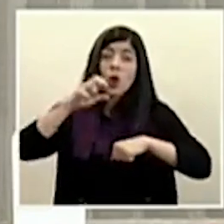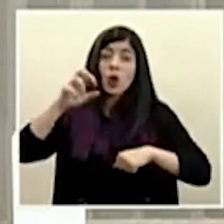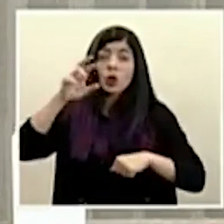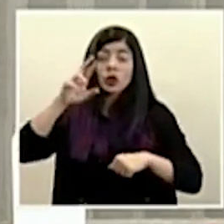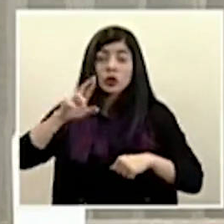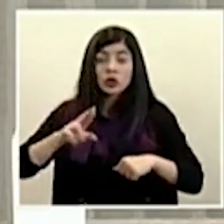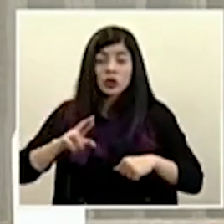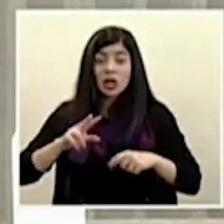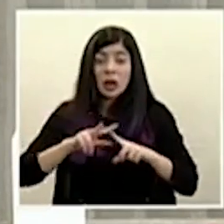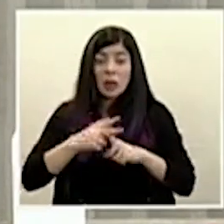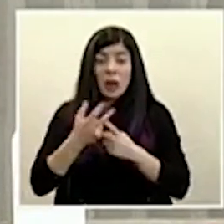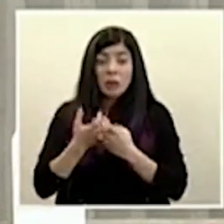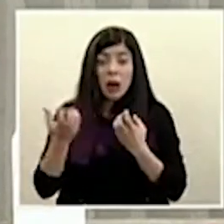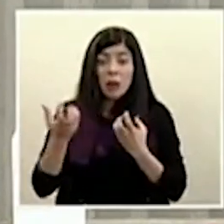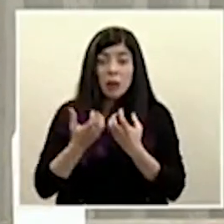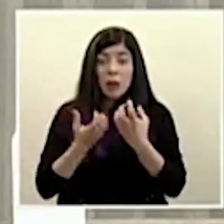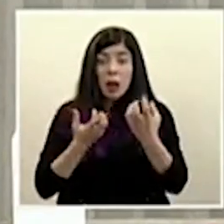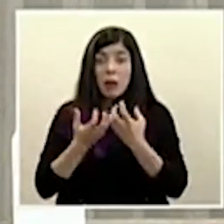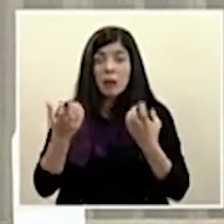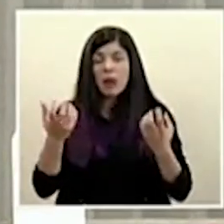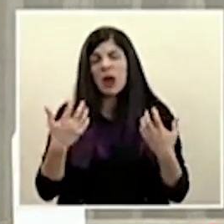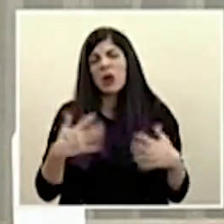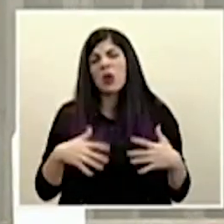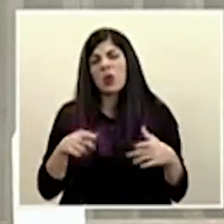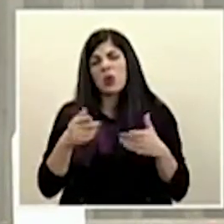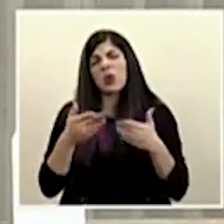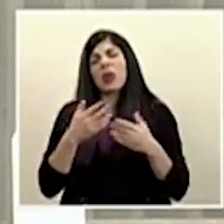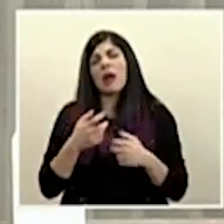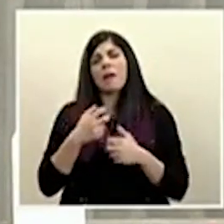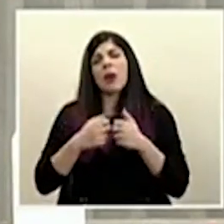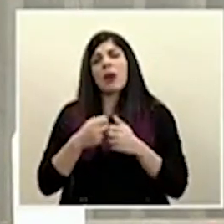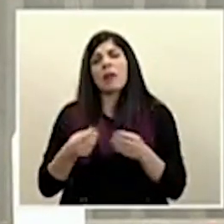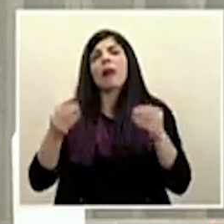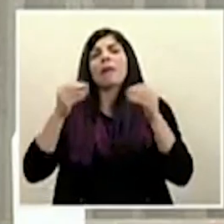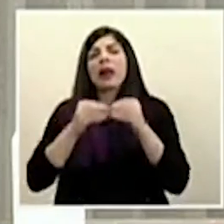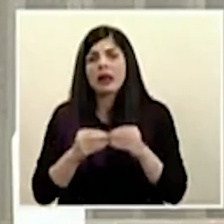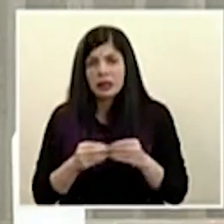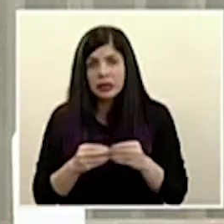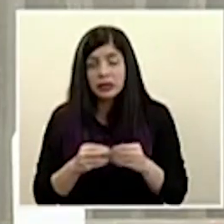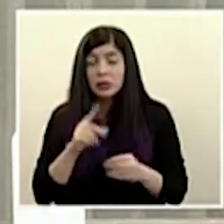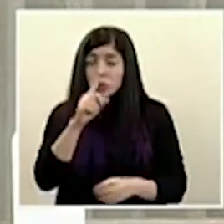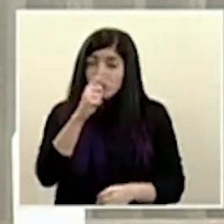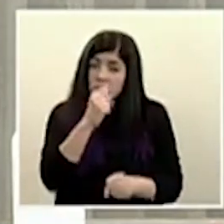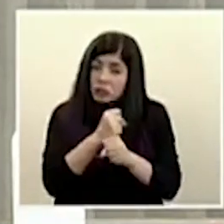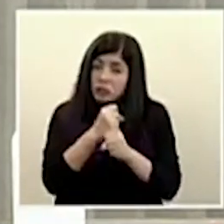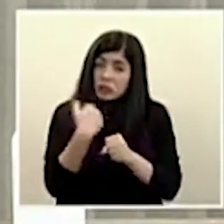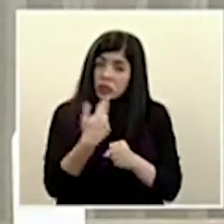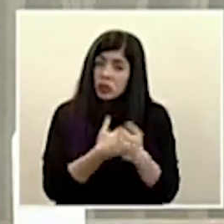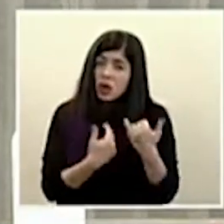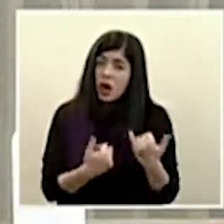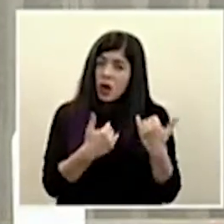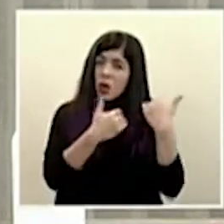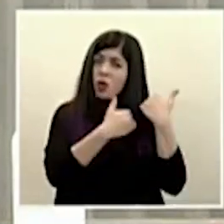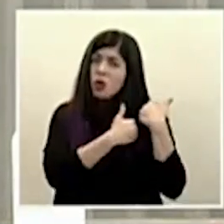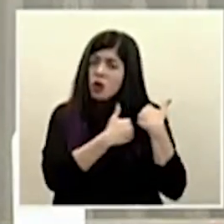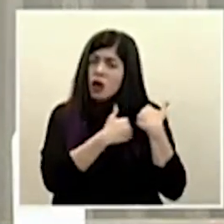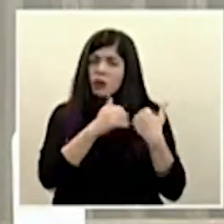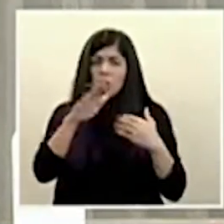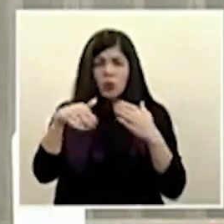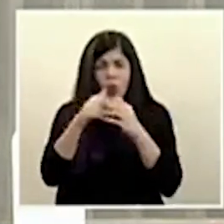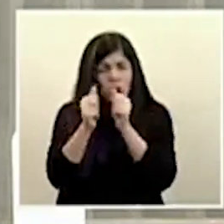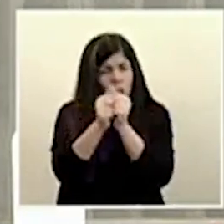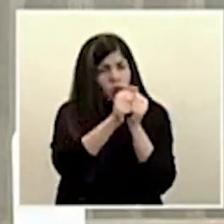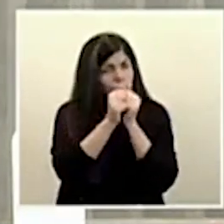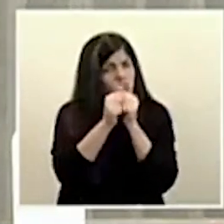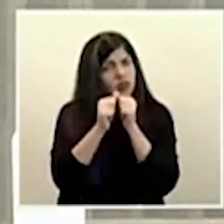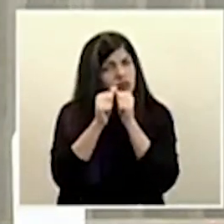a polarizarse, lo que vendrá es a sumar un problema más. Uno de los grandes tareas que tenemos por delante es mantenernos